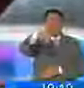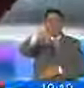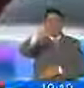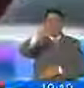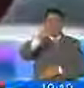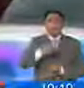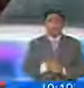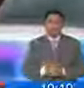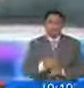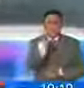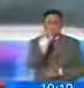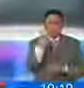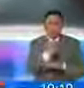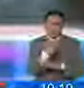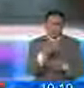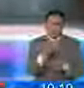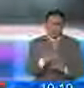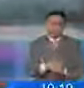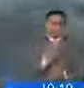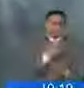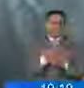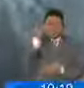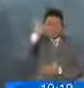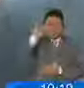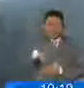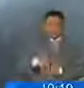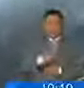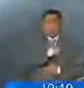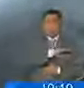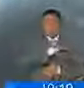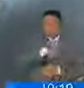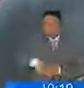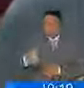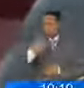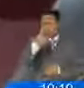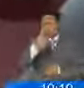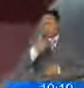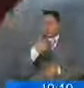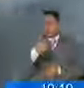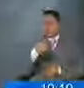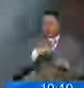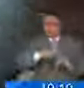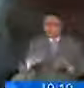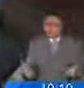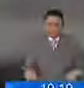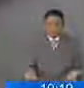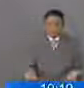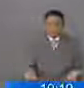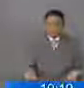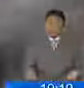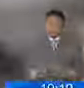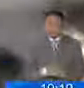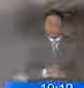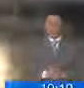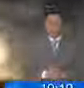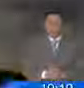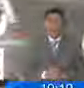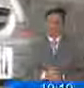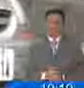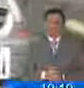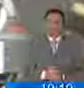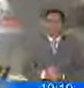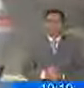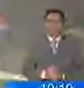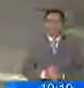ahí. Gracias a Dios dice que el municipio está muy bien aquí, dice, pero es la misma cosa, compañerito. Desde la provincia de Manabí